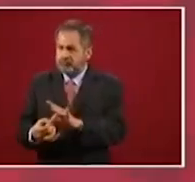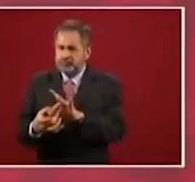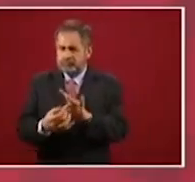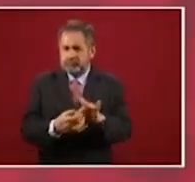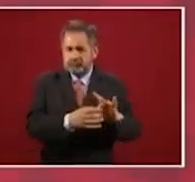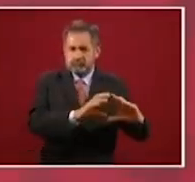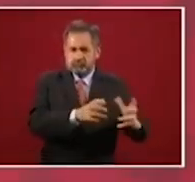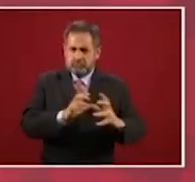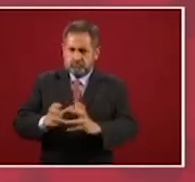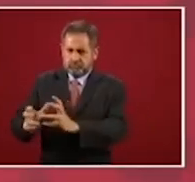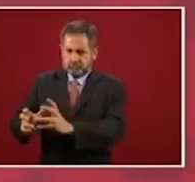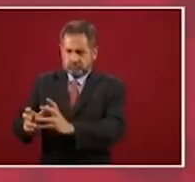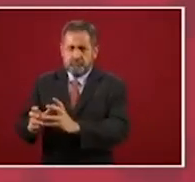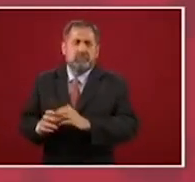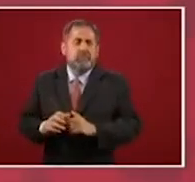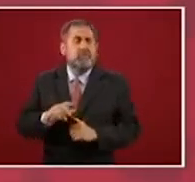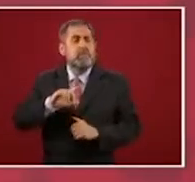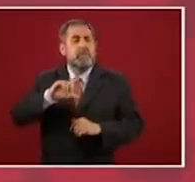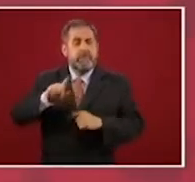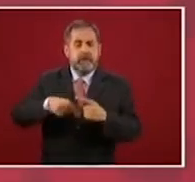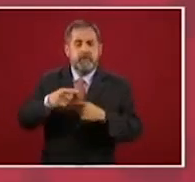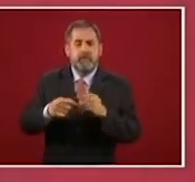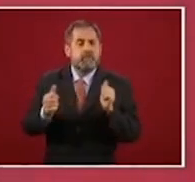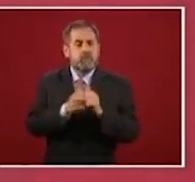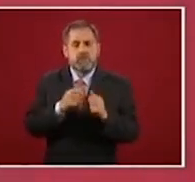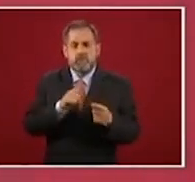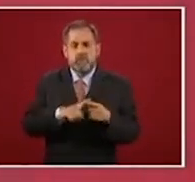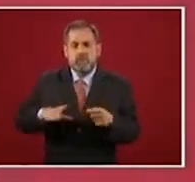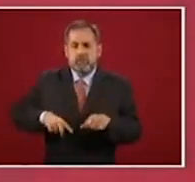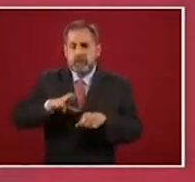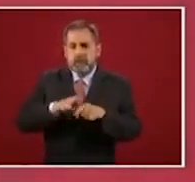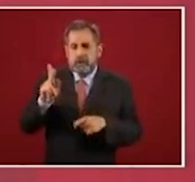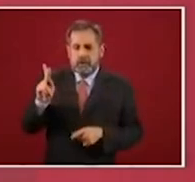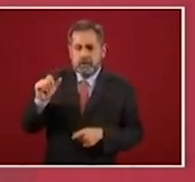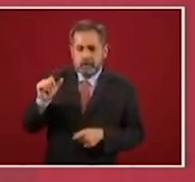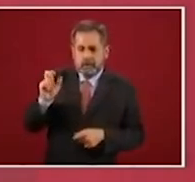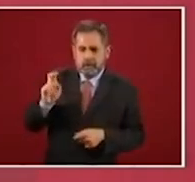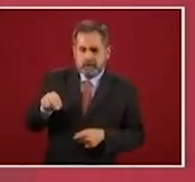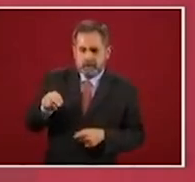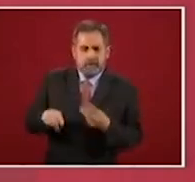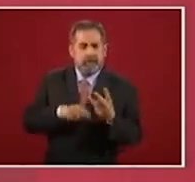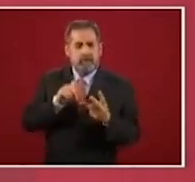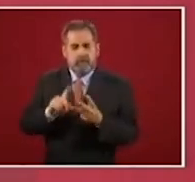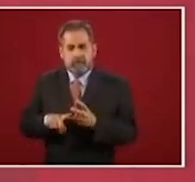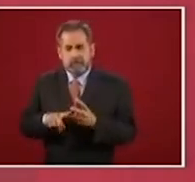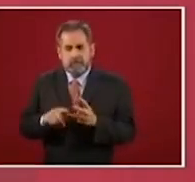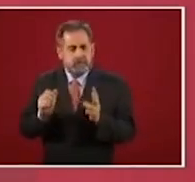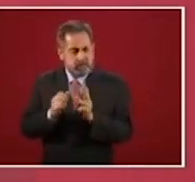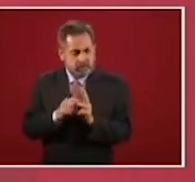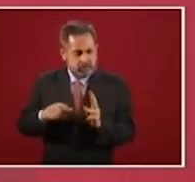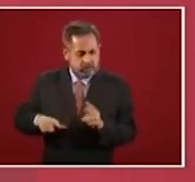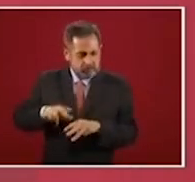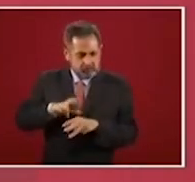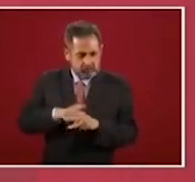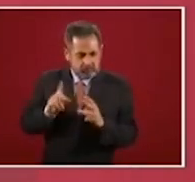y luego vamos a estar con los gobernadores del PAN, y luego con los